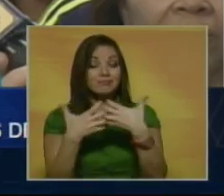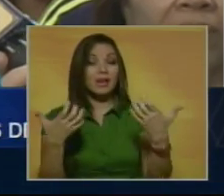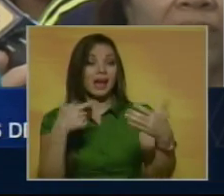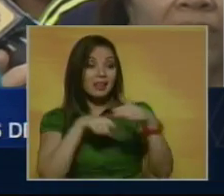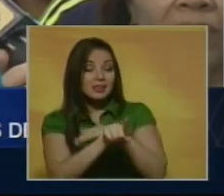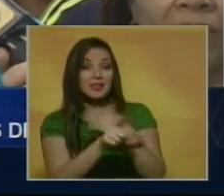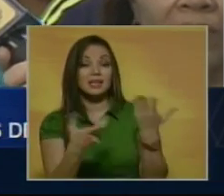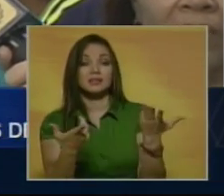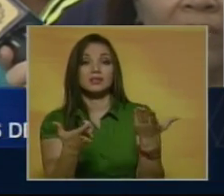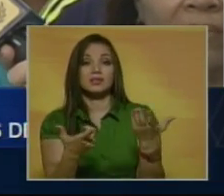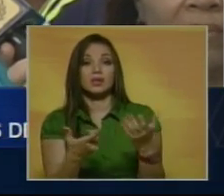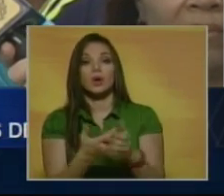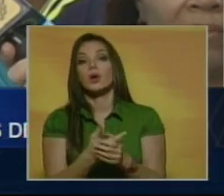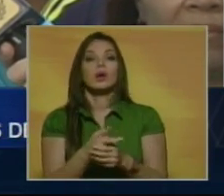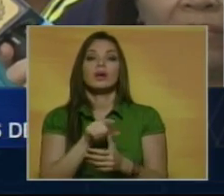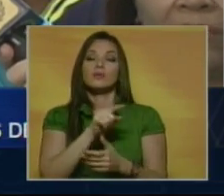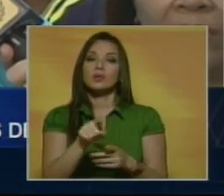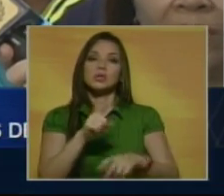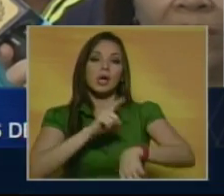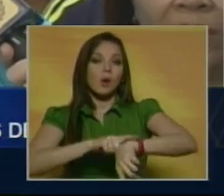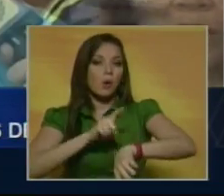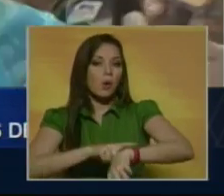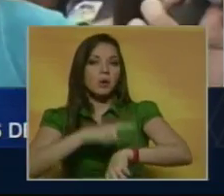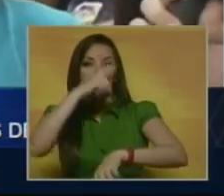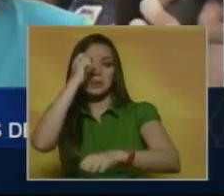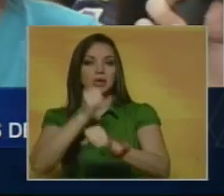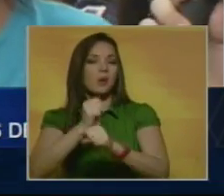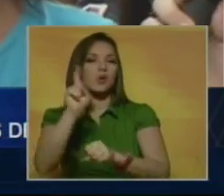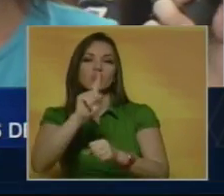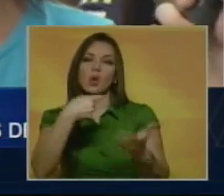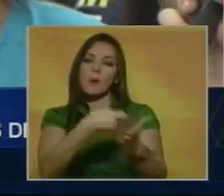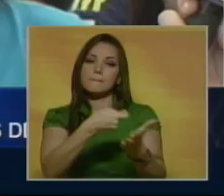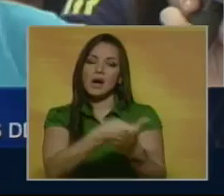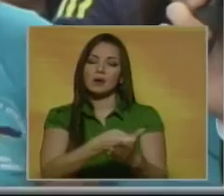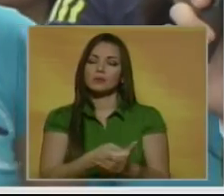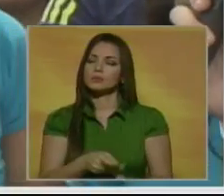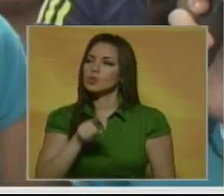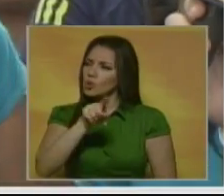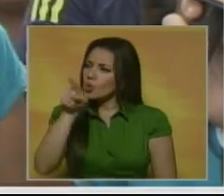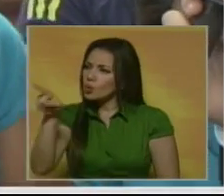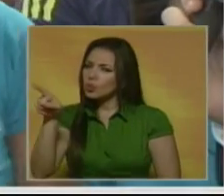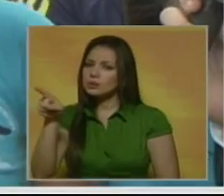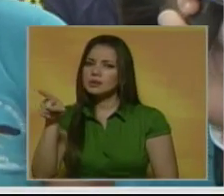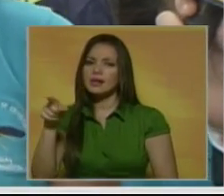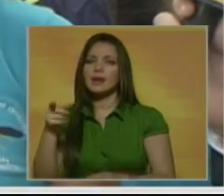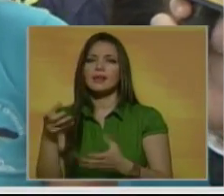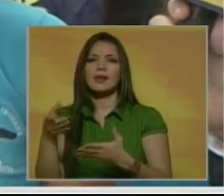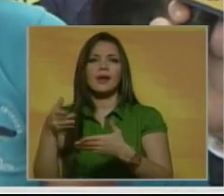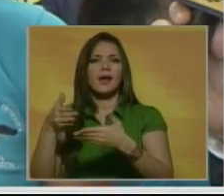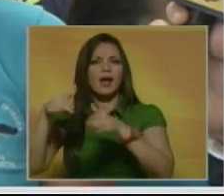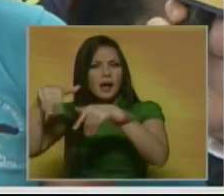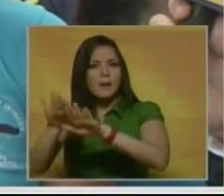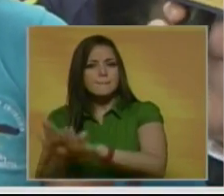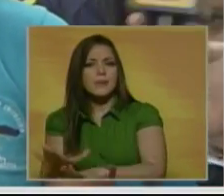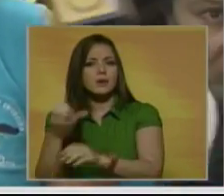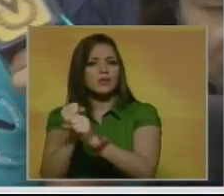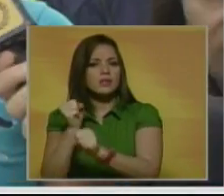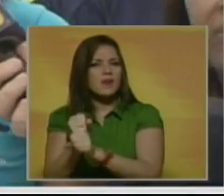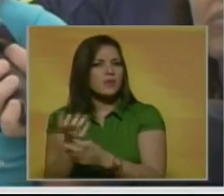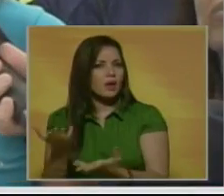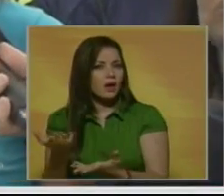donde pretenden desconocerle horarios de trabajo. Están ustedes anunciando un paro de actividades. ¿En cuánto podría ser esto de